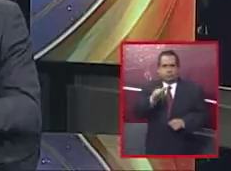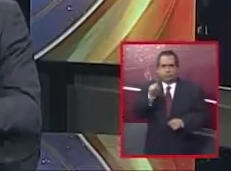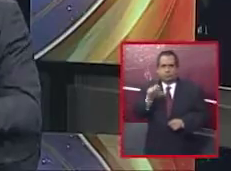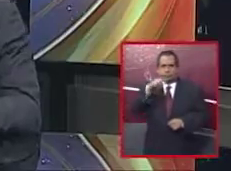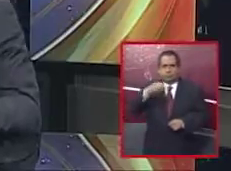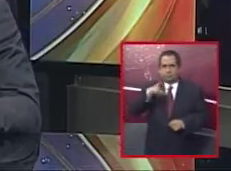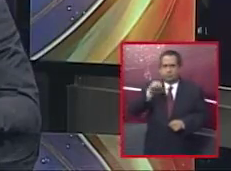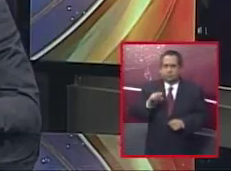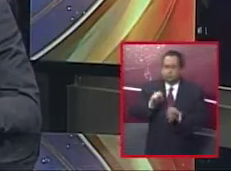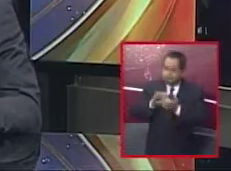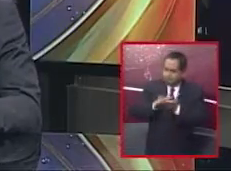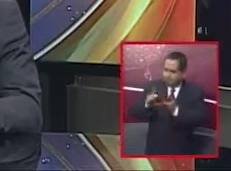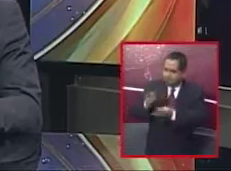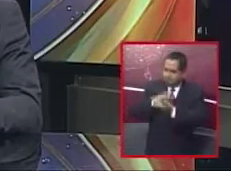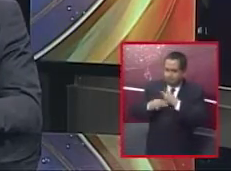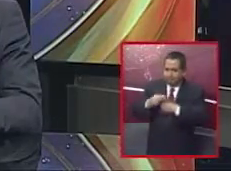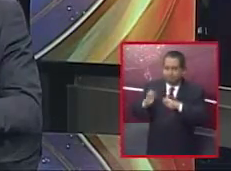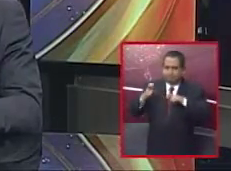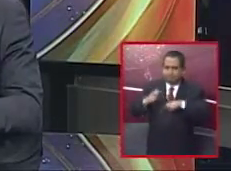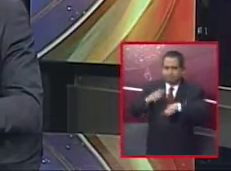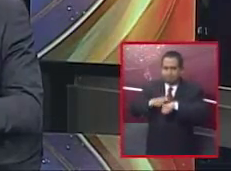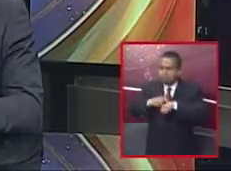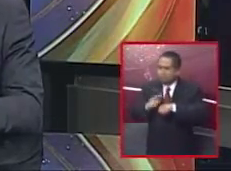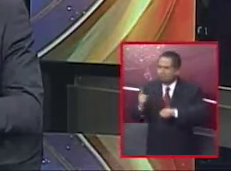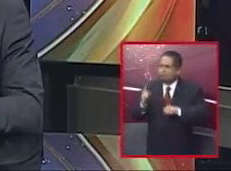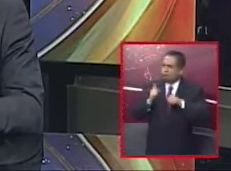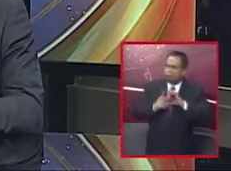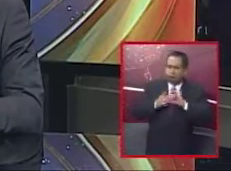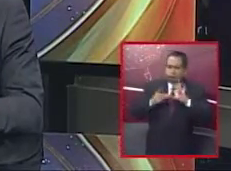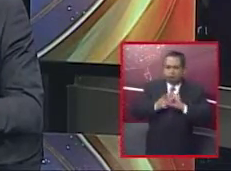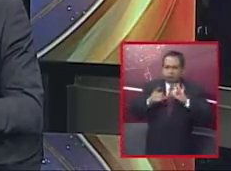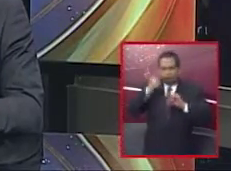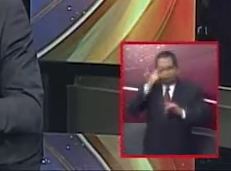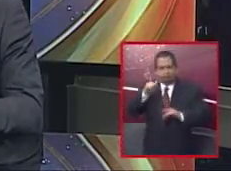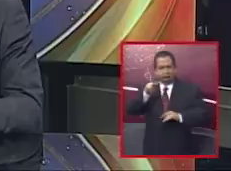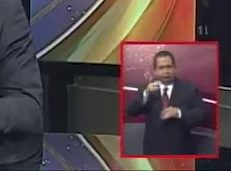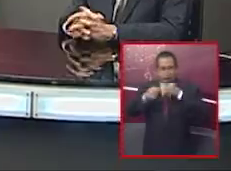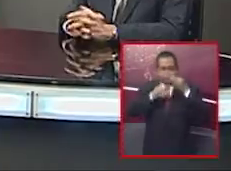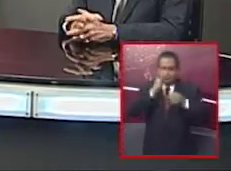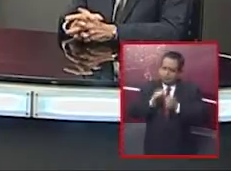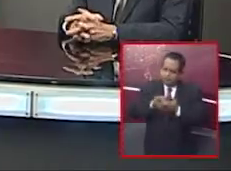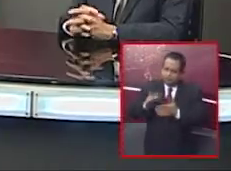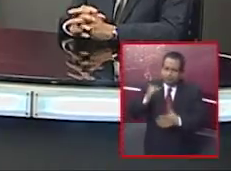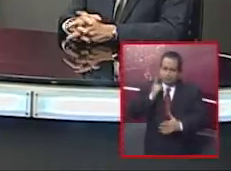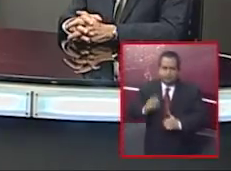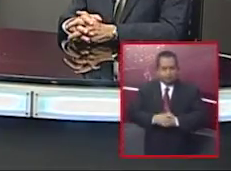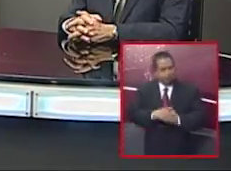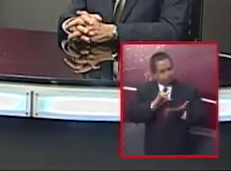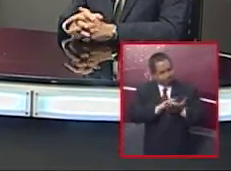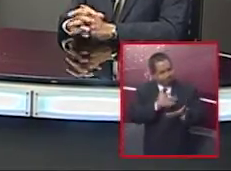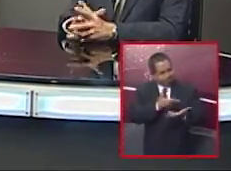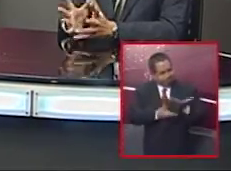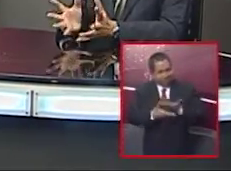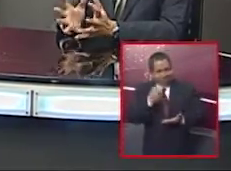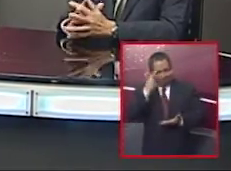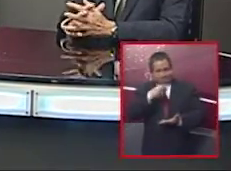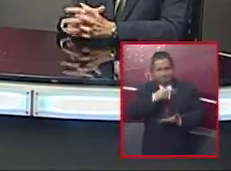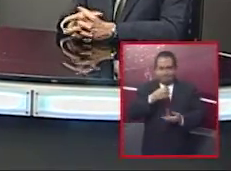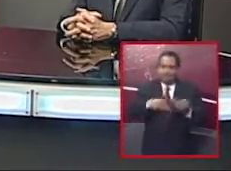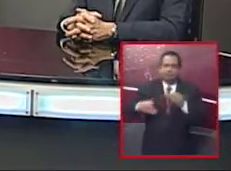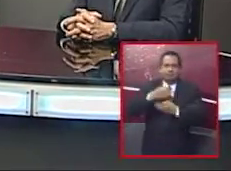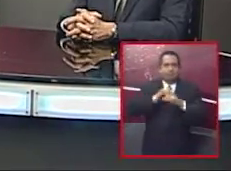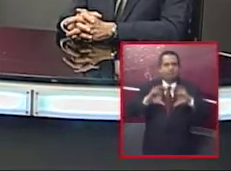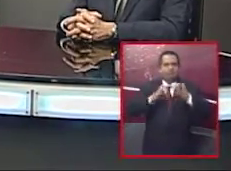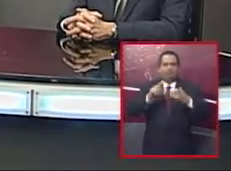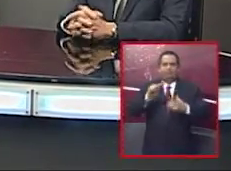agradezco muchísimo que nos haya concedido unos momentos de su agenda para el canal del Congreso. Muchas gracias, diputado. Al contrario, muchas gracias a ti, Laxman, al canal